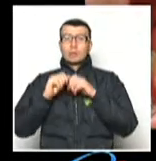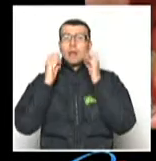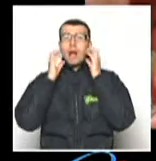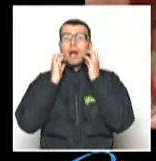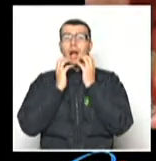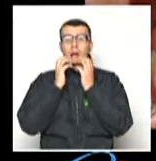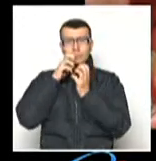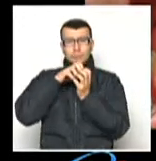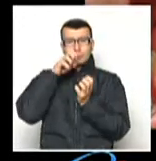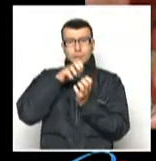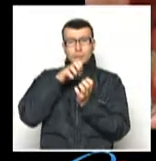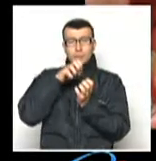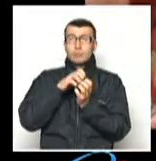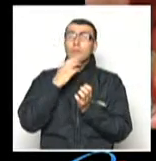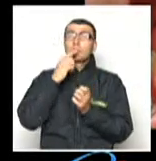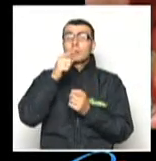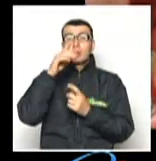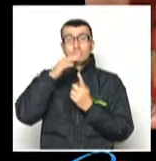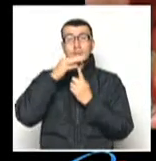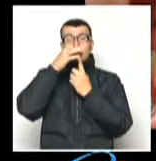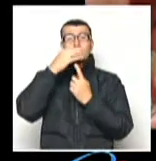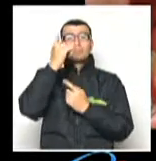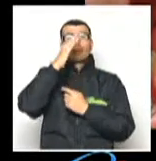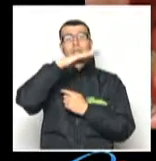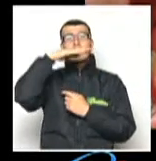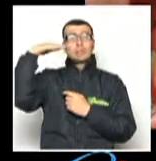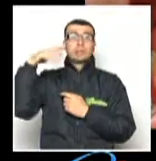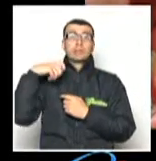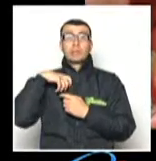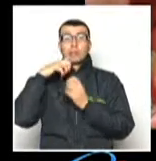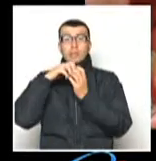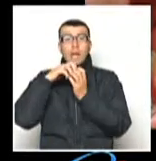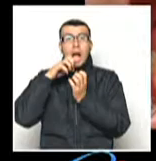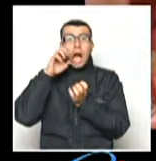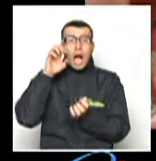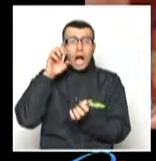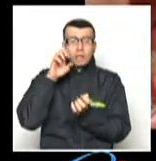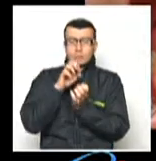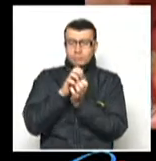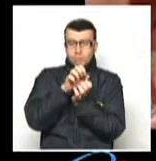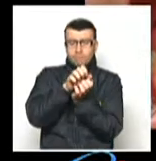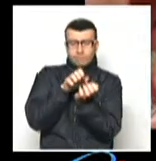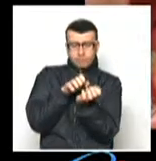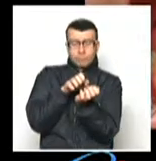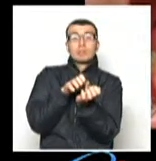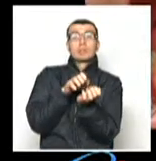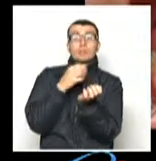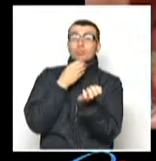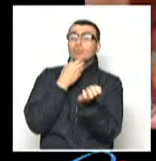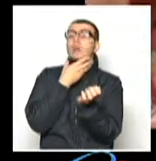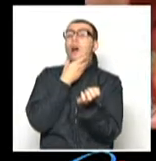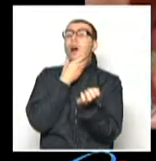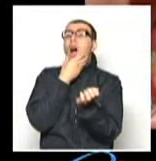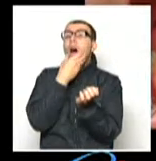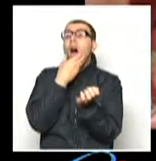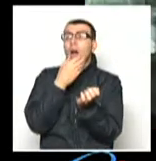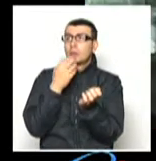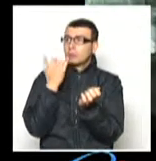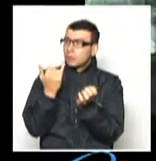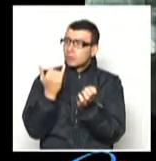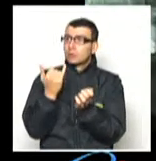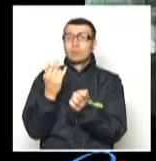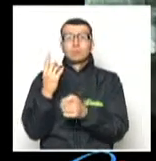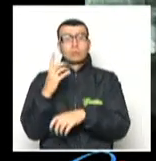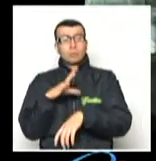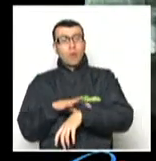las personas, especialmente de Antioquia, tienen mandíbulas muy grandes, y nuestros profesores, yo estudié allá, los profesores míos operaban